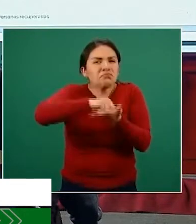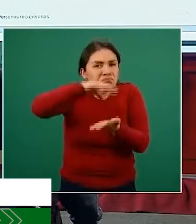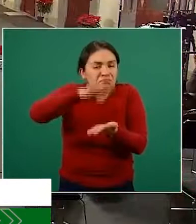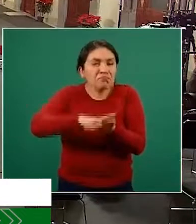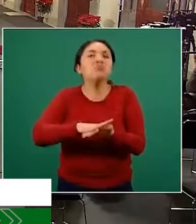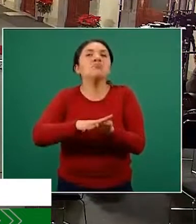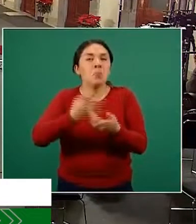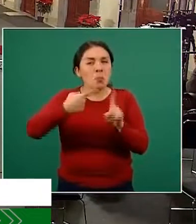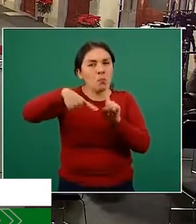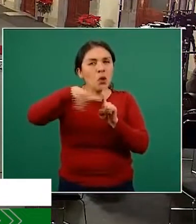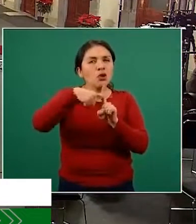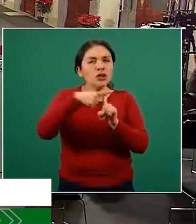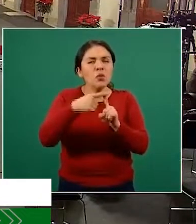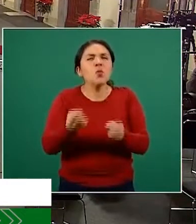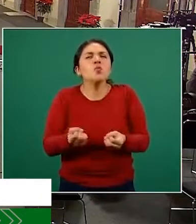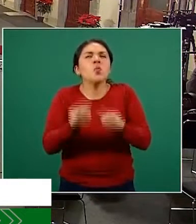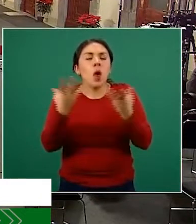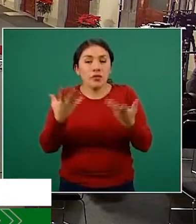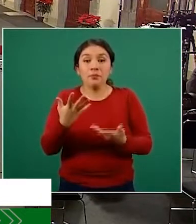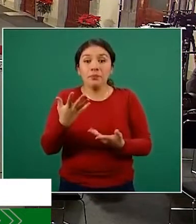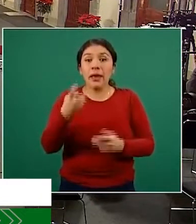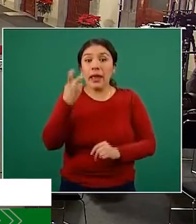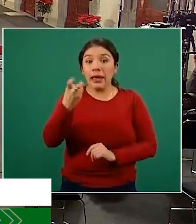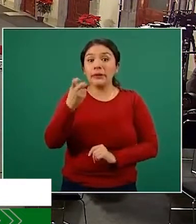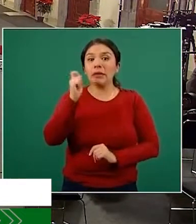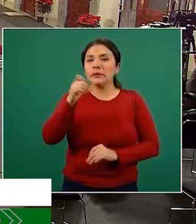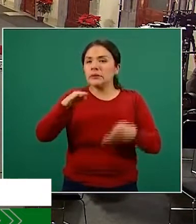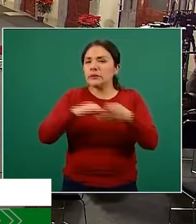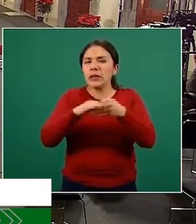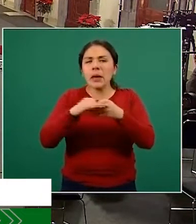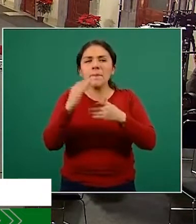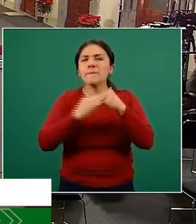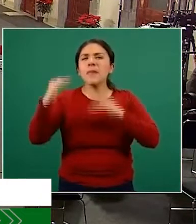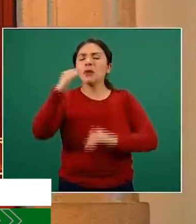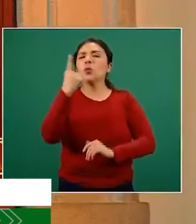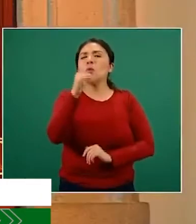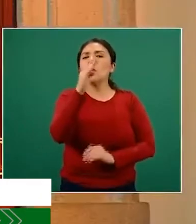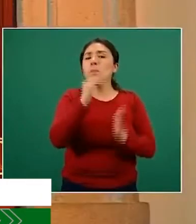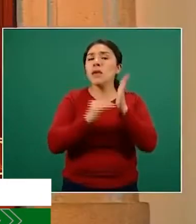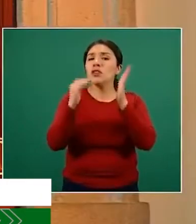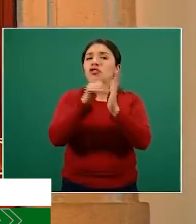1,466,490 contagios por la pandemia de COVID-19 y el número de fallecidos es de